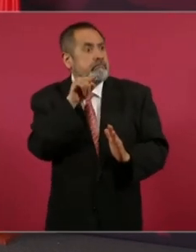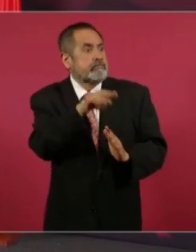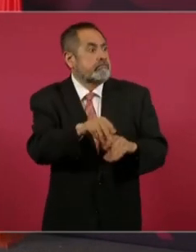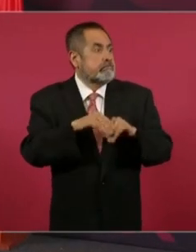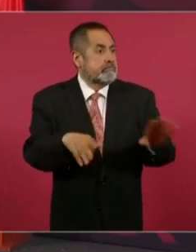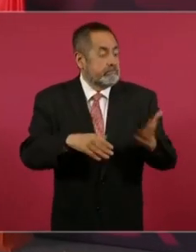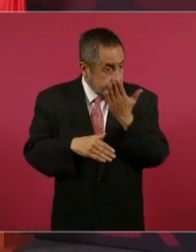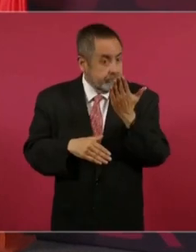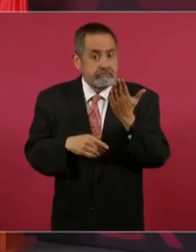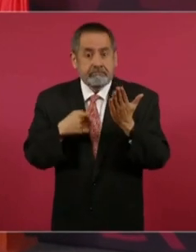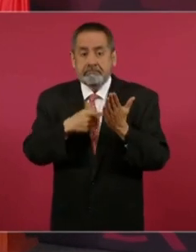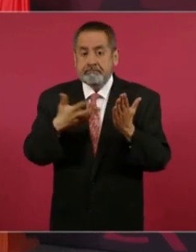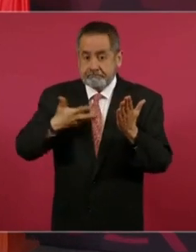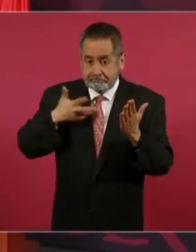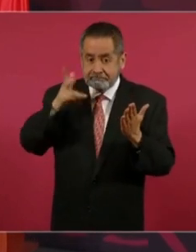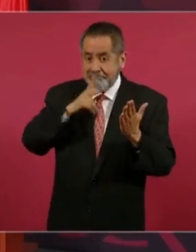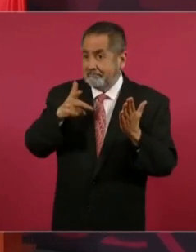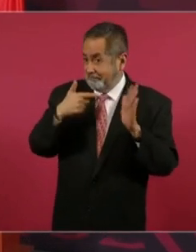de